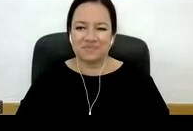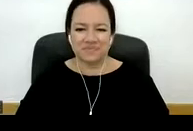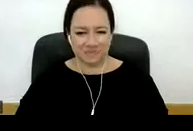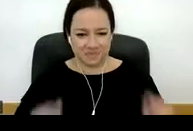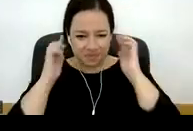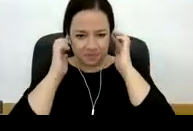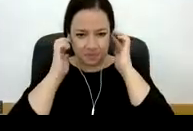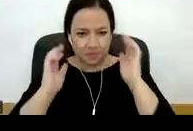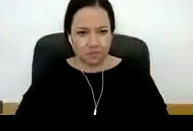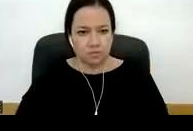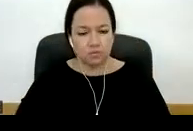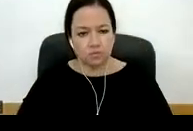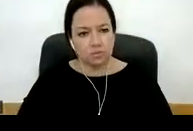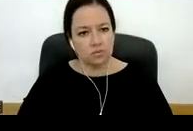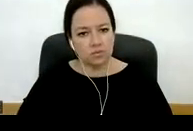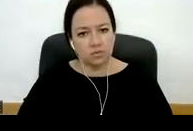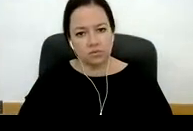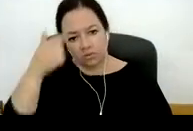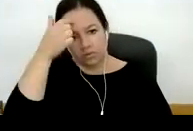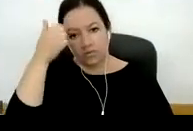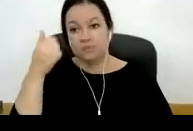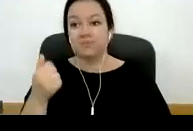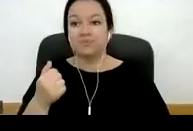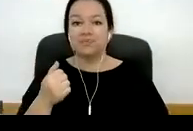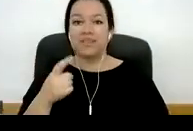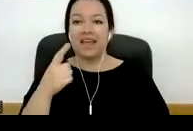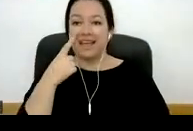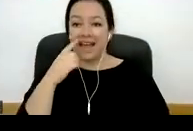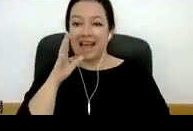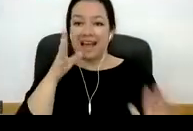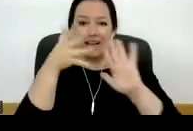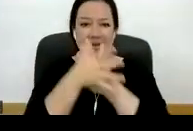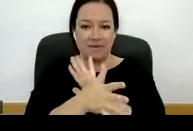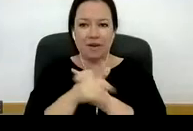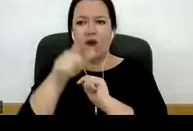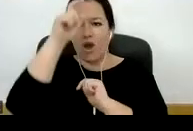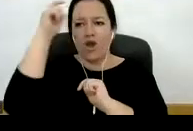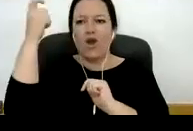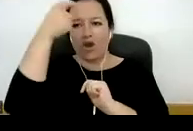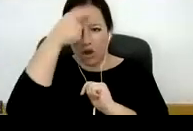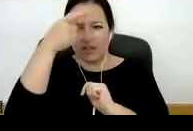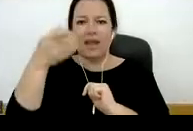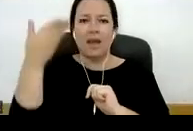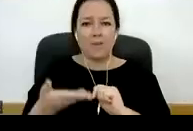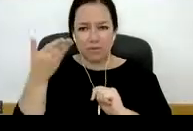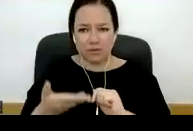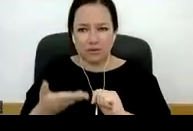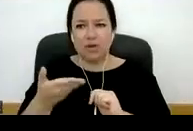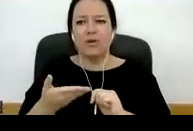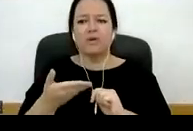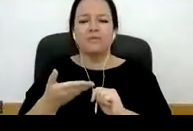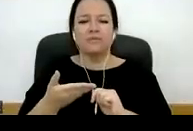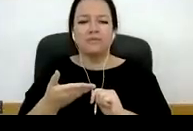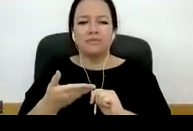Vamos allá. Vale, existe, primero, este es un concepto que sí que es importante. Ese es un concepto